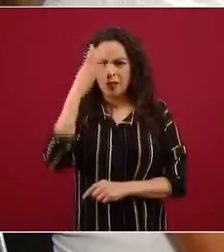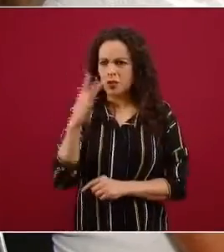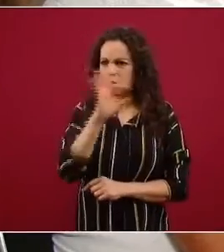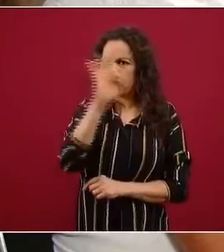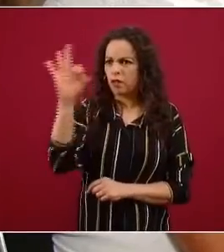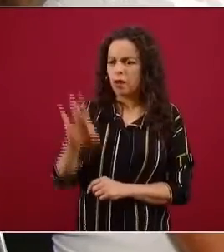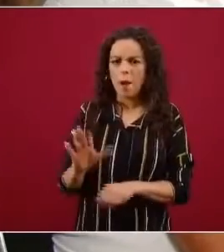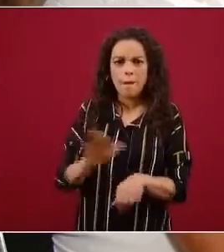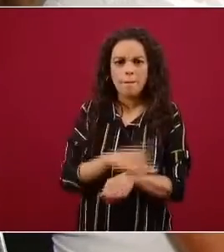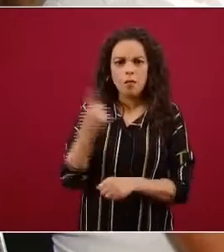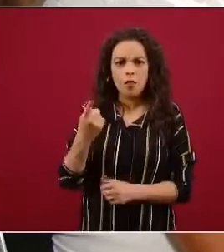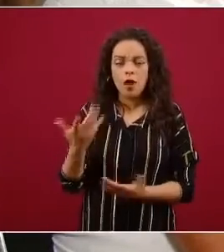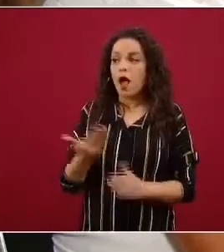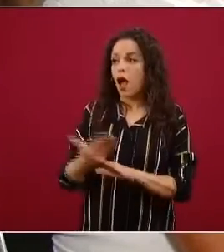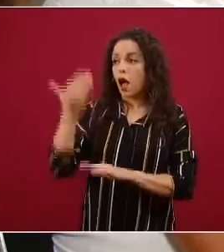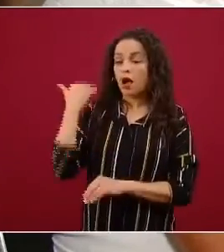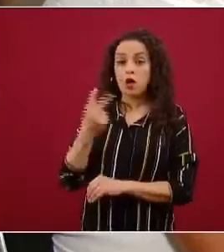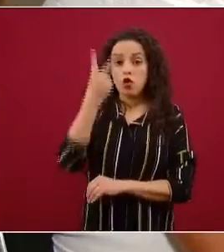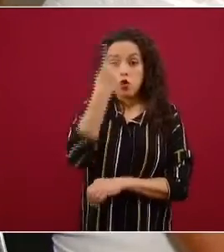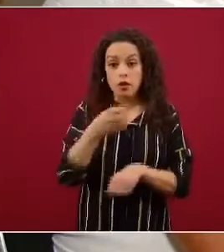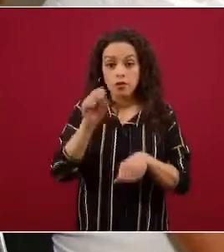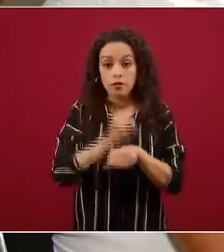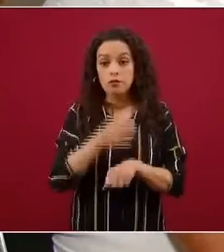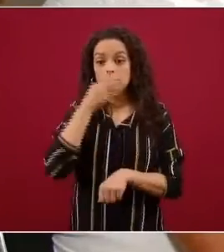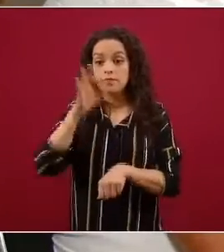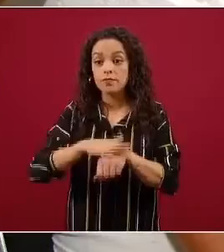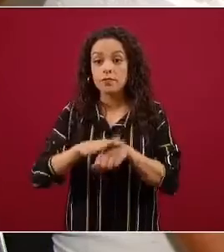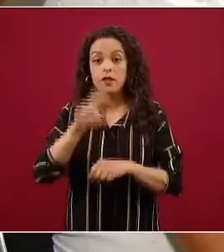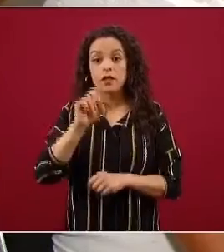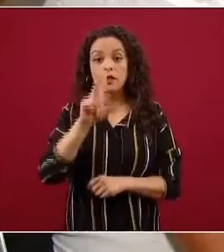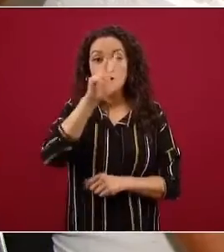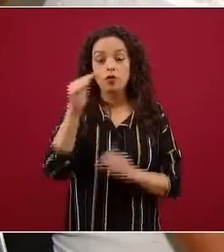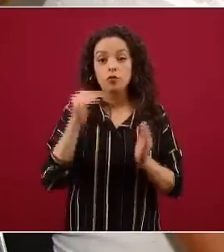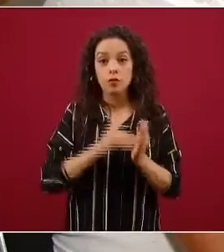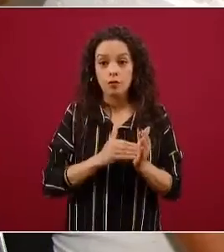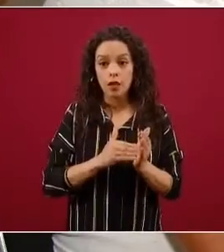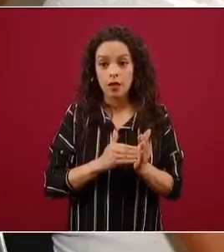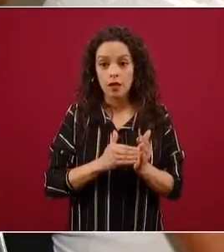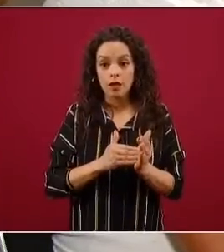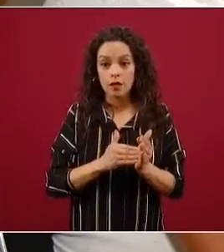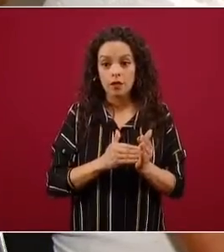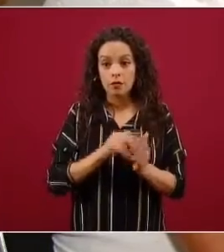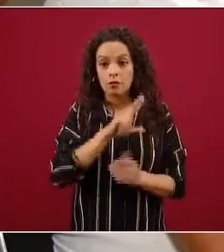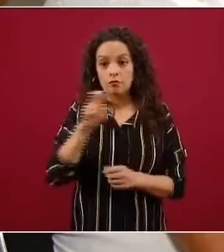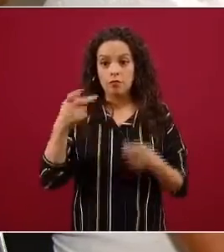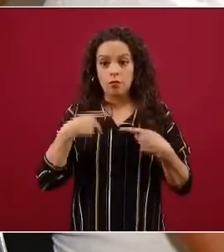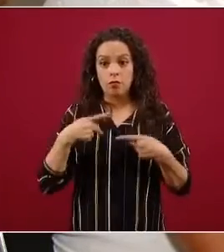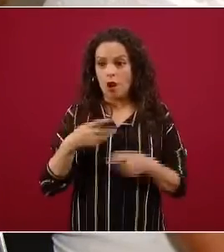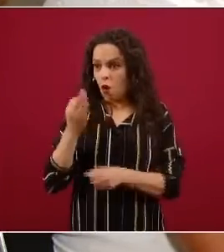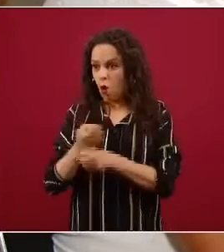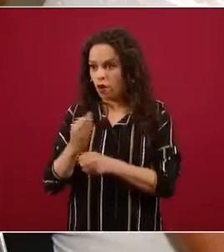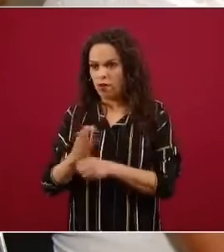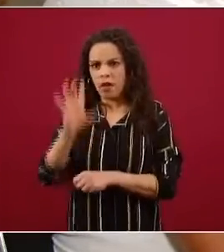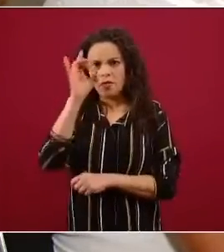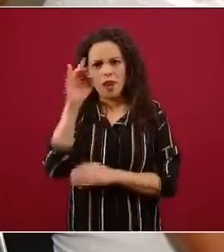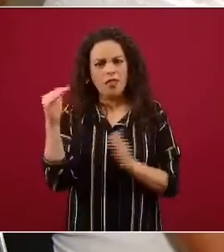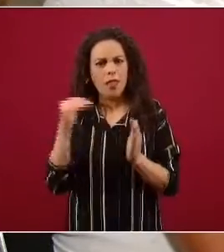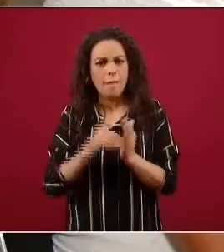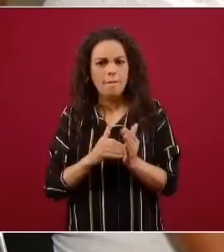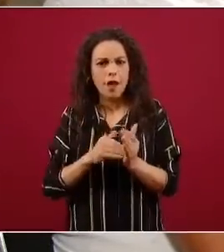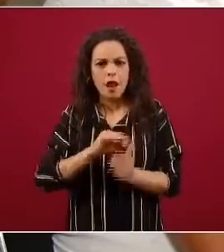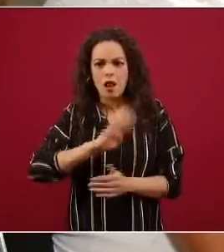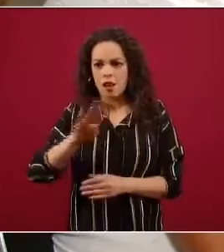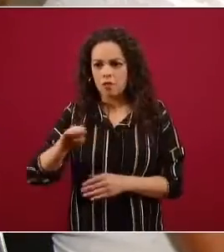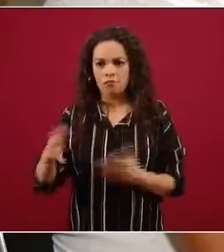2 semanas entonces reportaban 38.800 muertes y ahorita lo que nos están reportando hoy son 30.000 muertes, ¿no? En ese